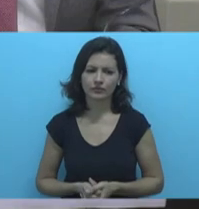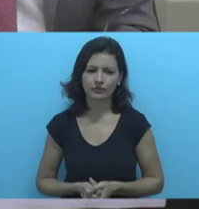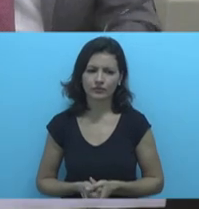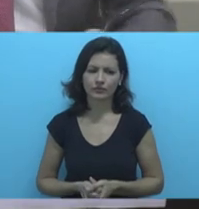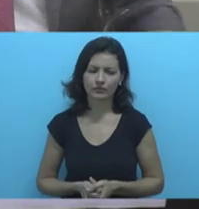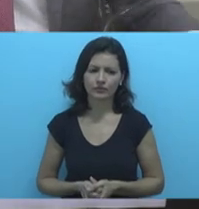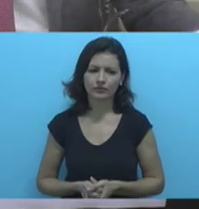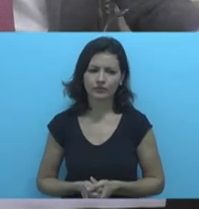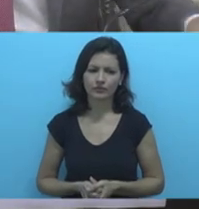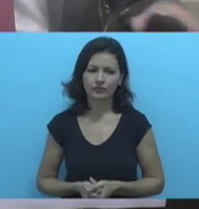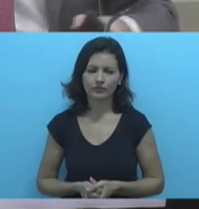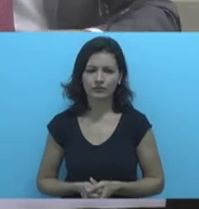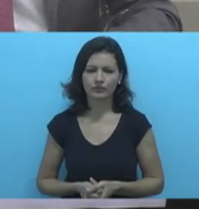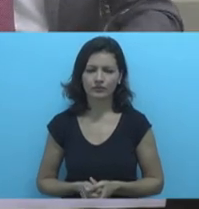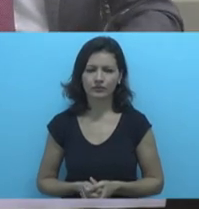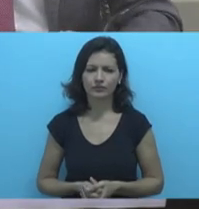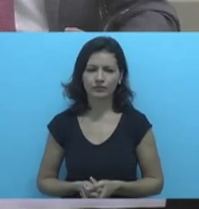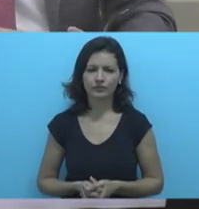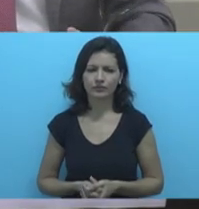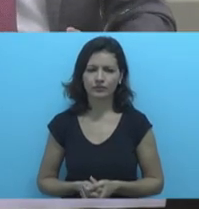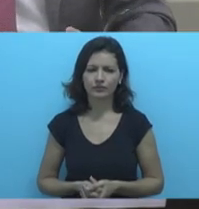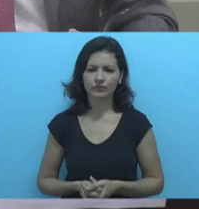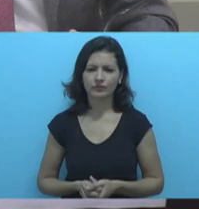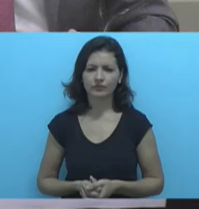Gracias, Ricardo. Diputado Galdeano, tiene la palabra.